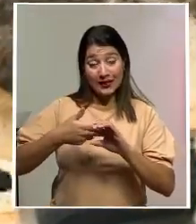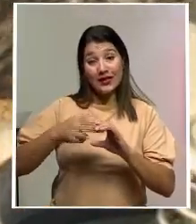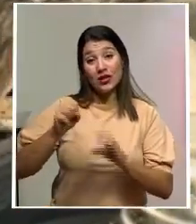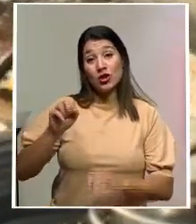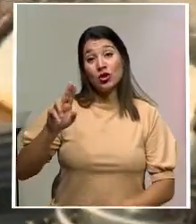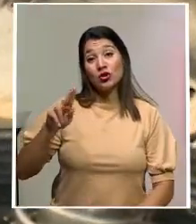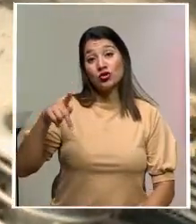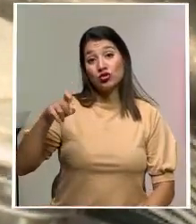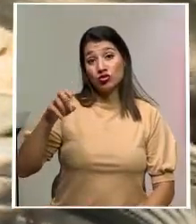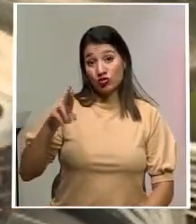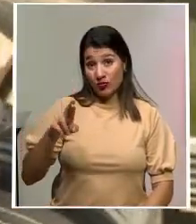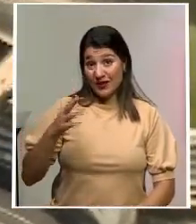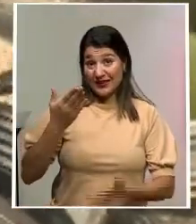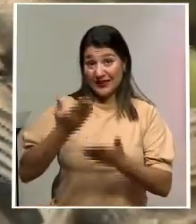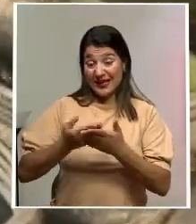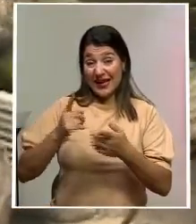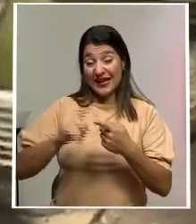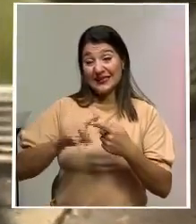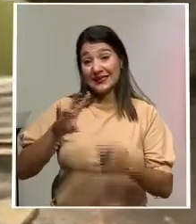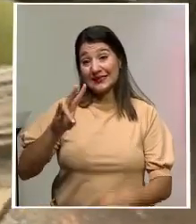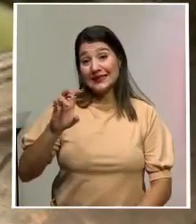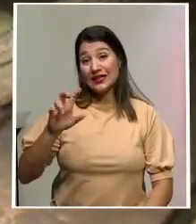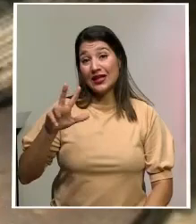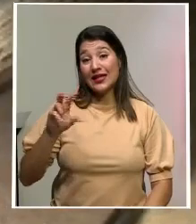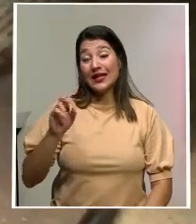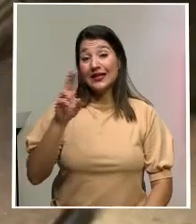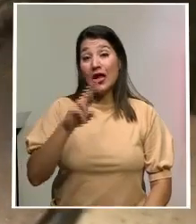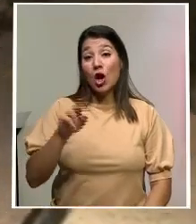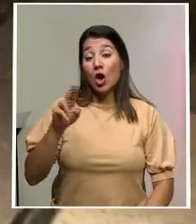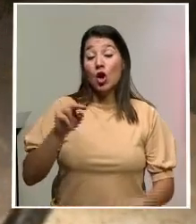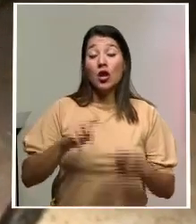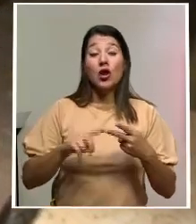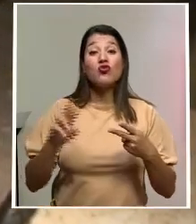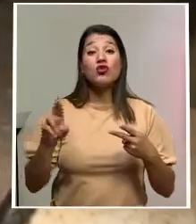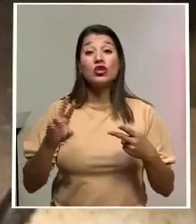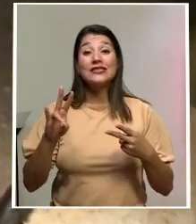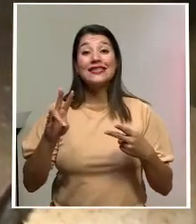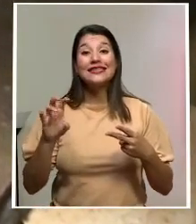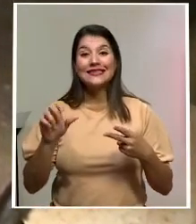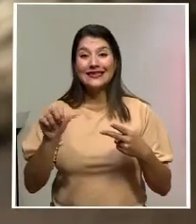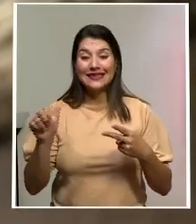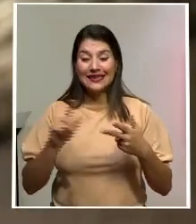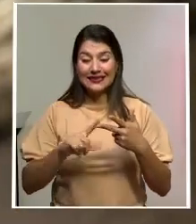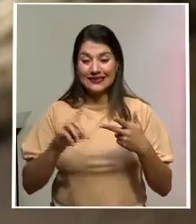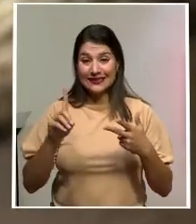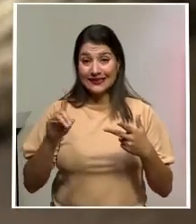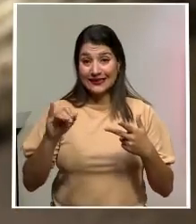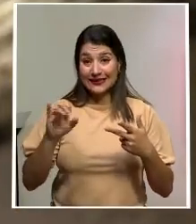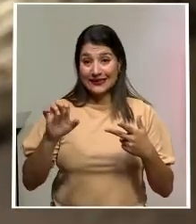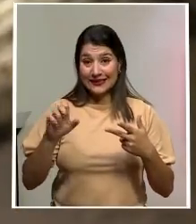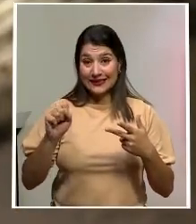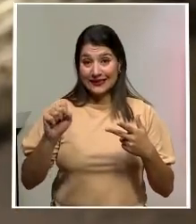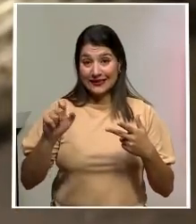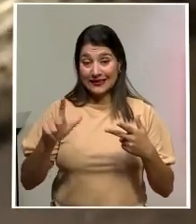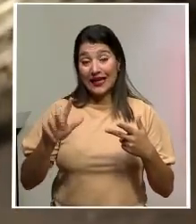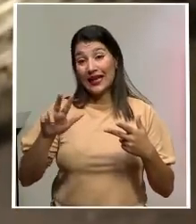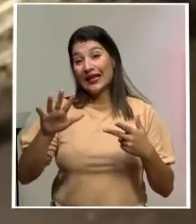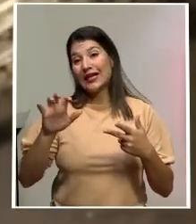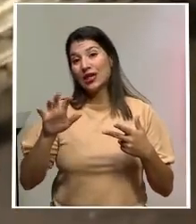cifra récord de 730 colones, el de regular a 710 y el diésel a 587.